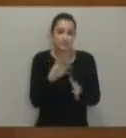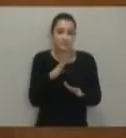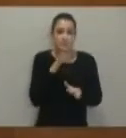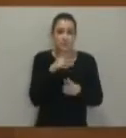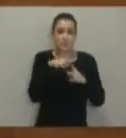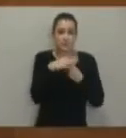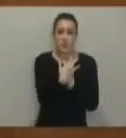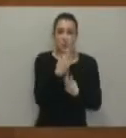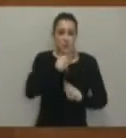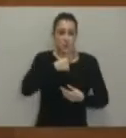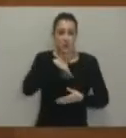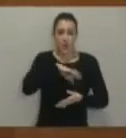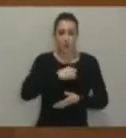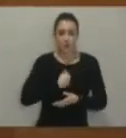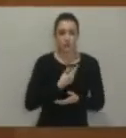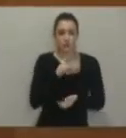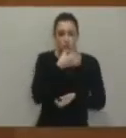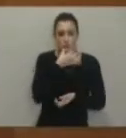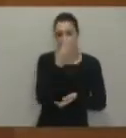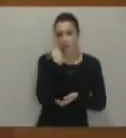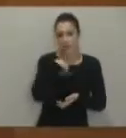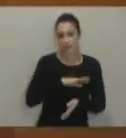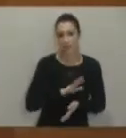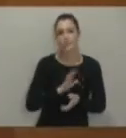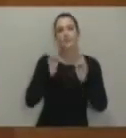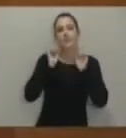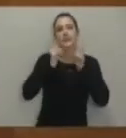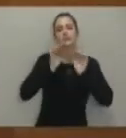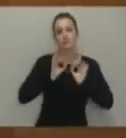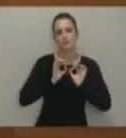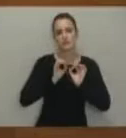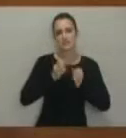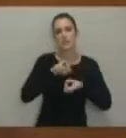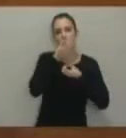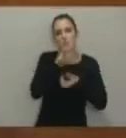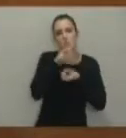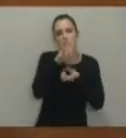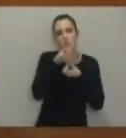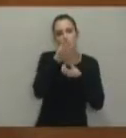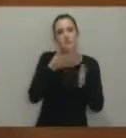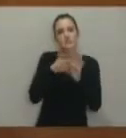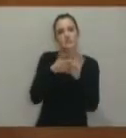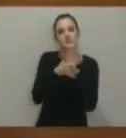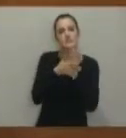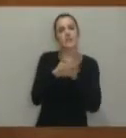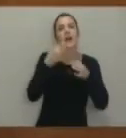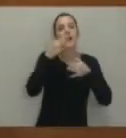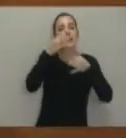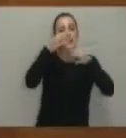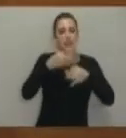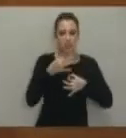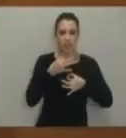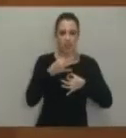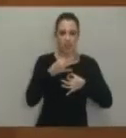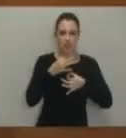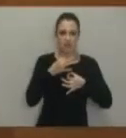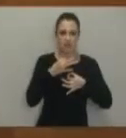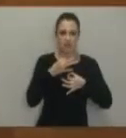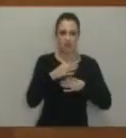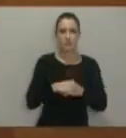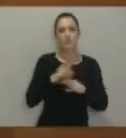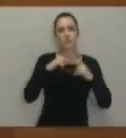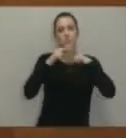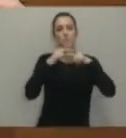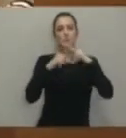en este caso, como en casi todos, las palabras describen la realidad, no la construyen a su antojo. Y